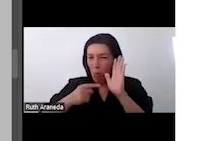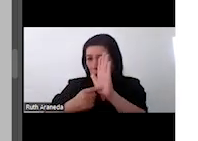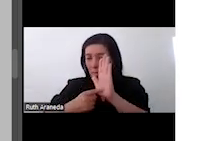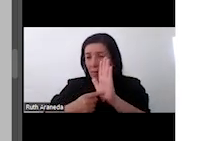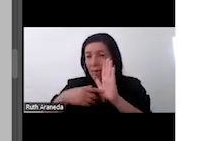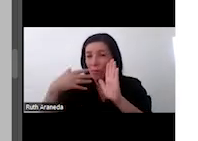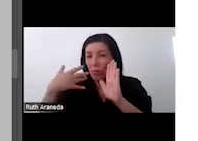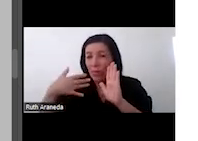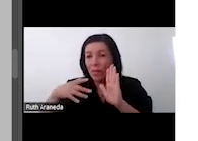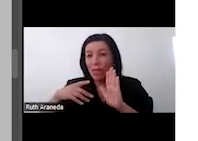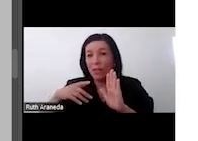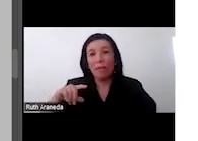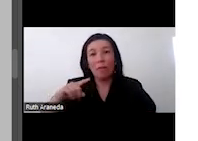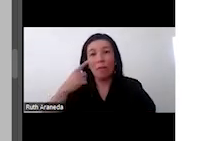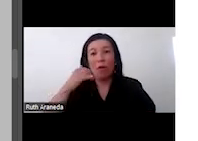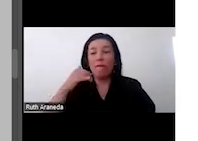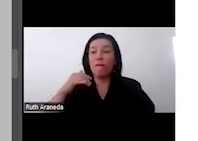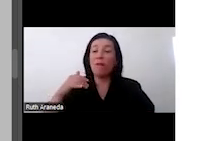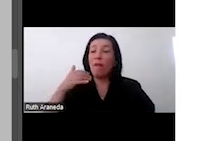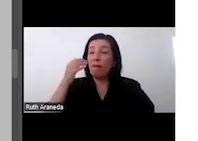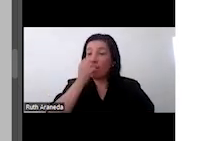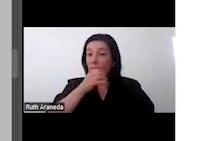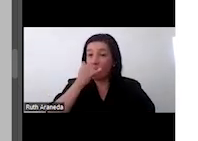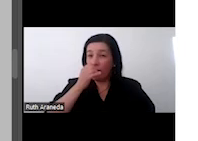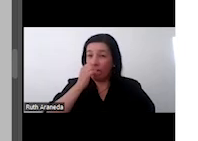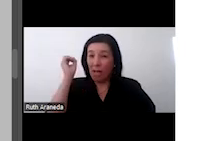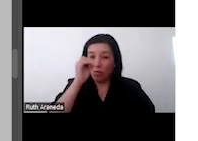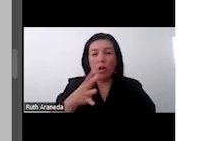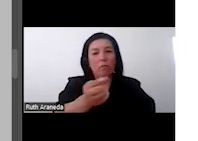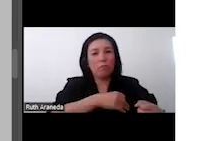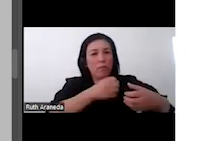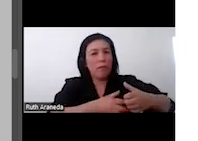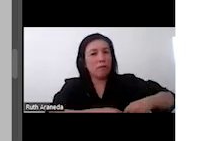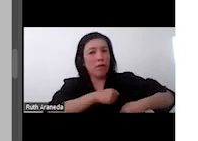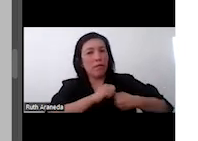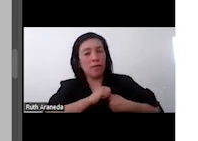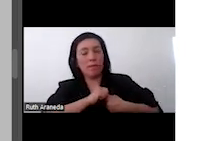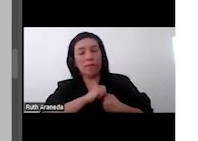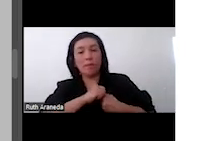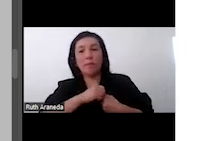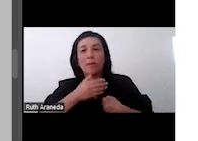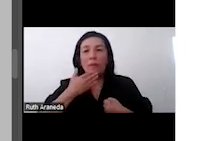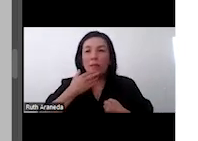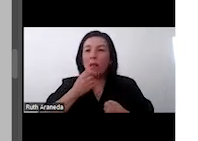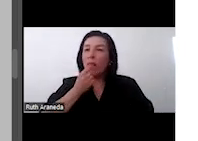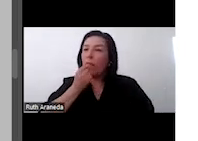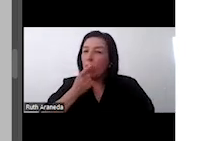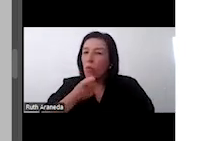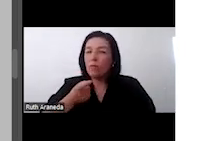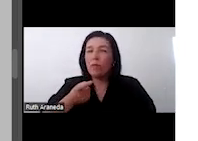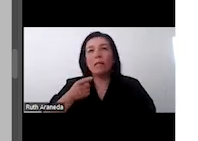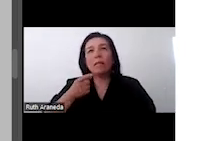es llevarse la basura, pero también, digamos, de denuncia, de concientización, digamos, de la problemática del